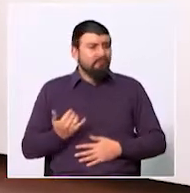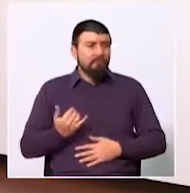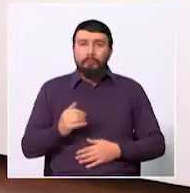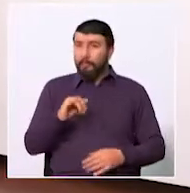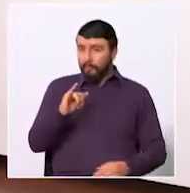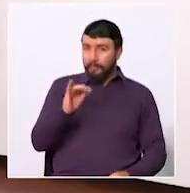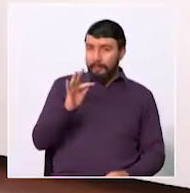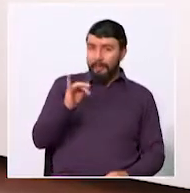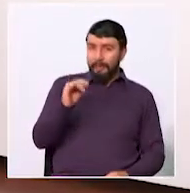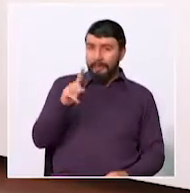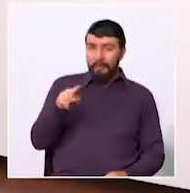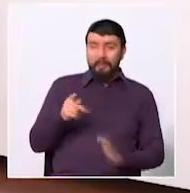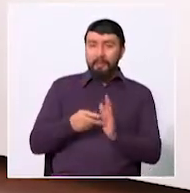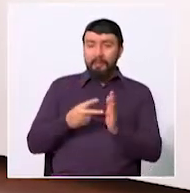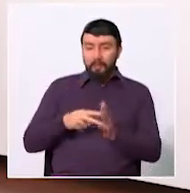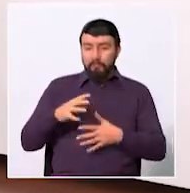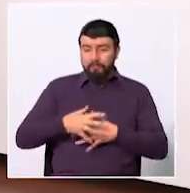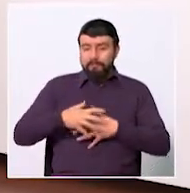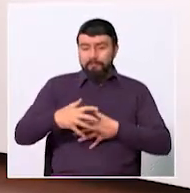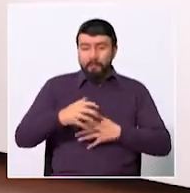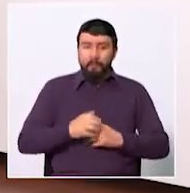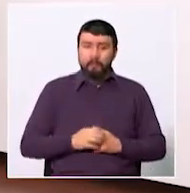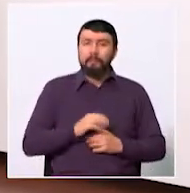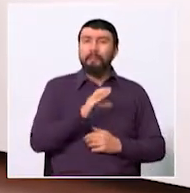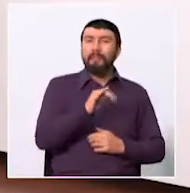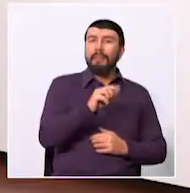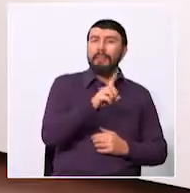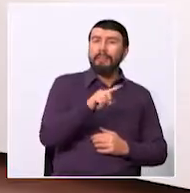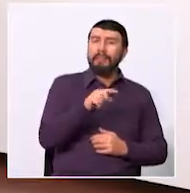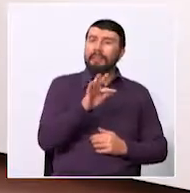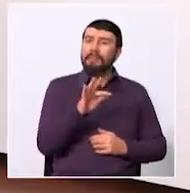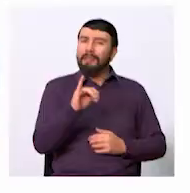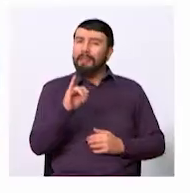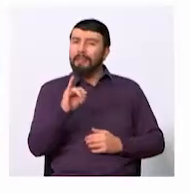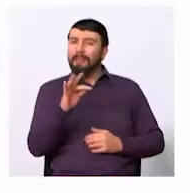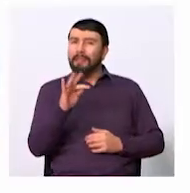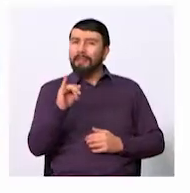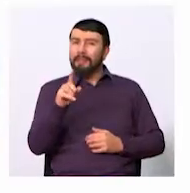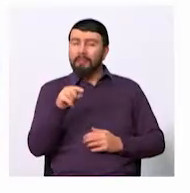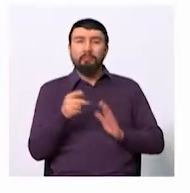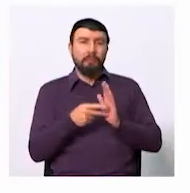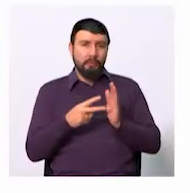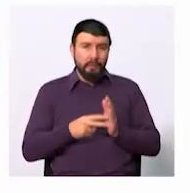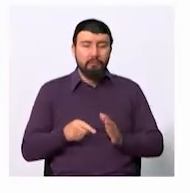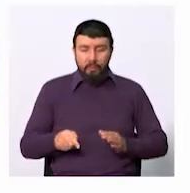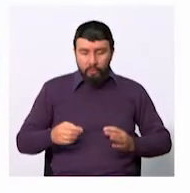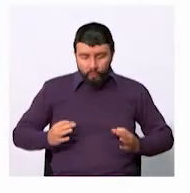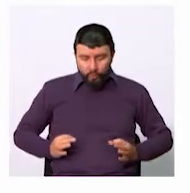inflamación cistitis es la información de las vías urinarias de la vejiga y